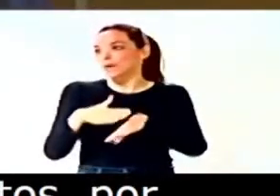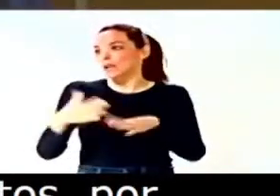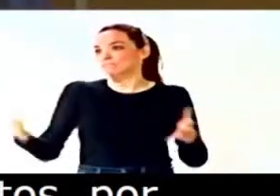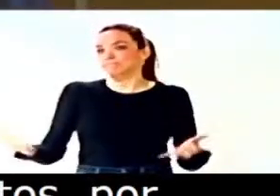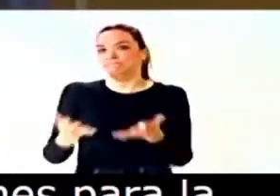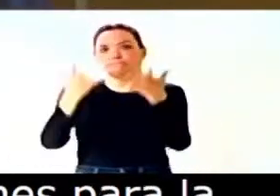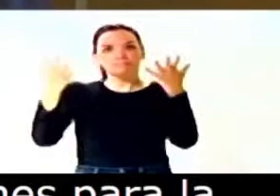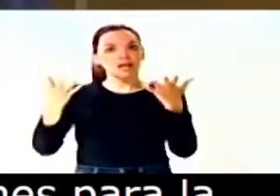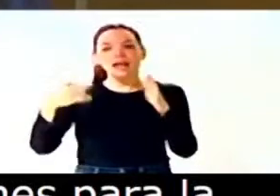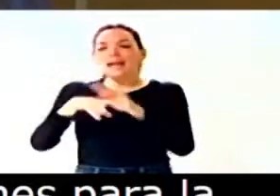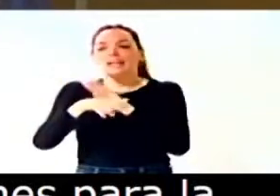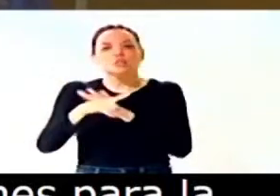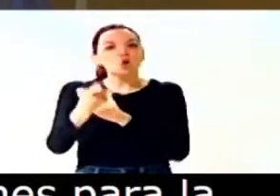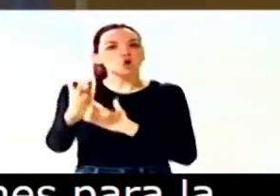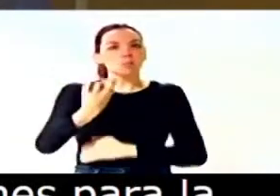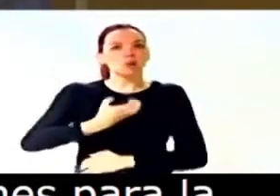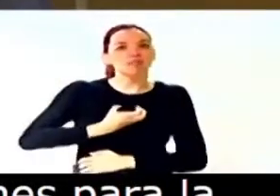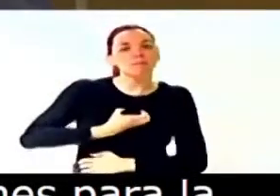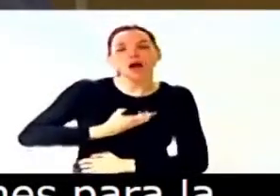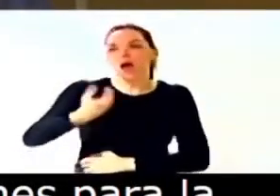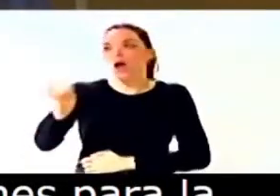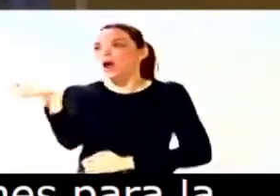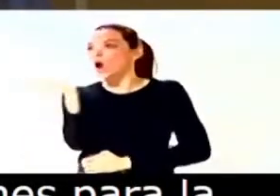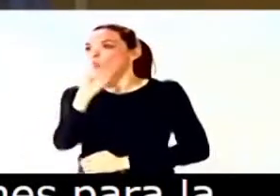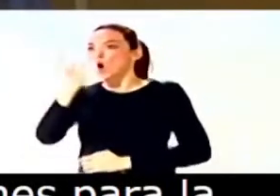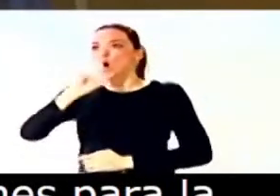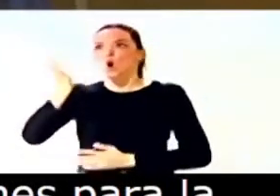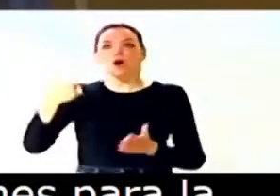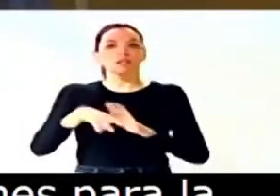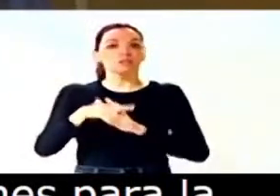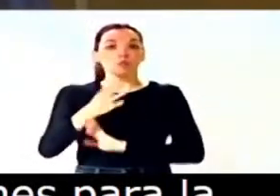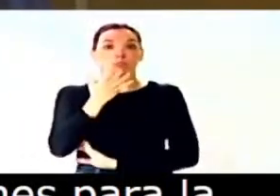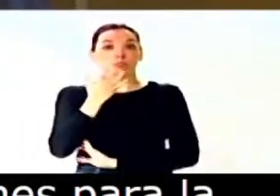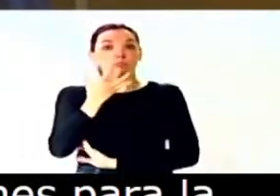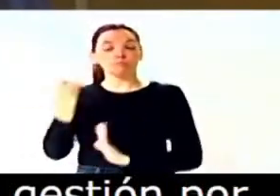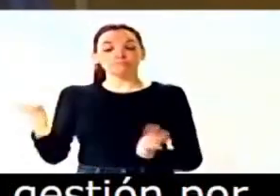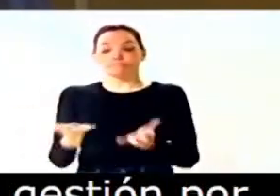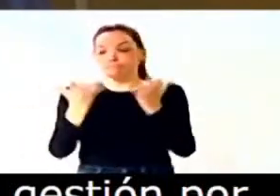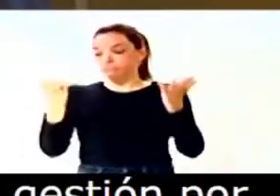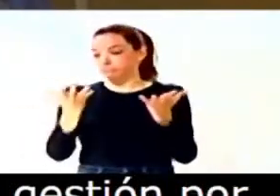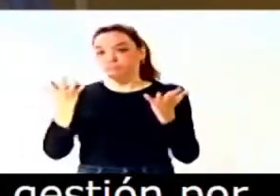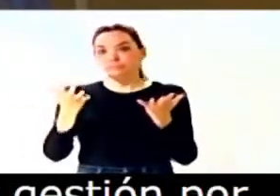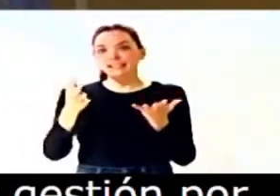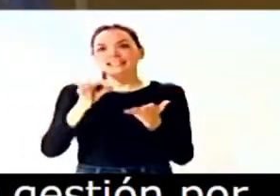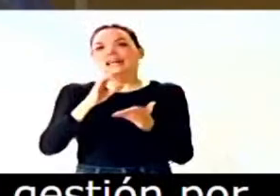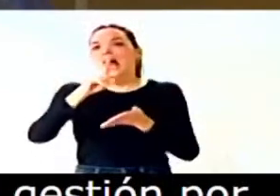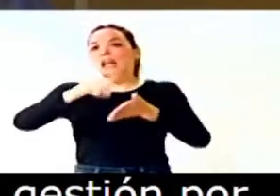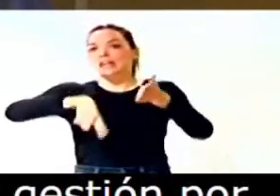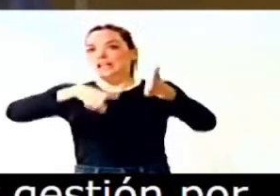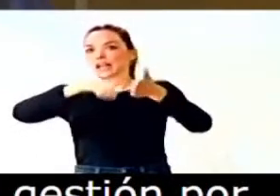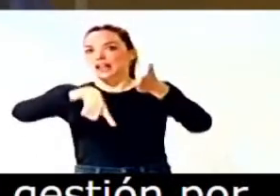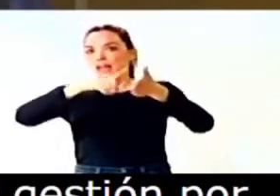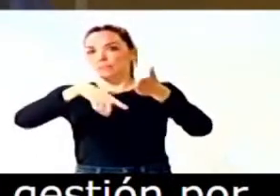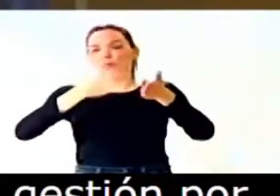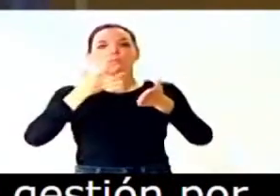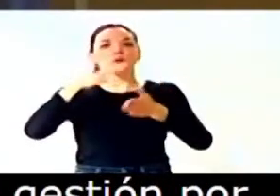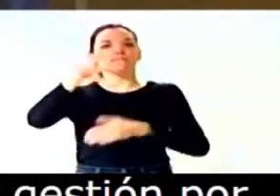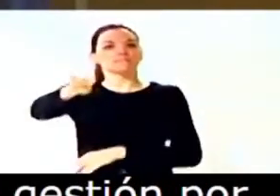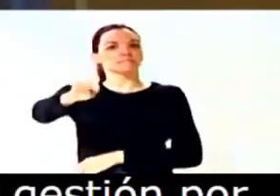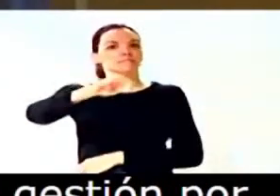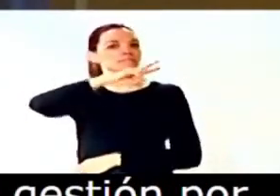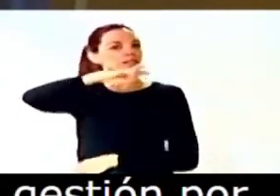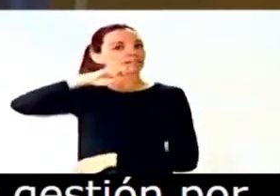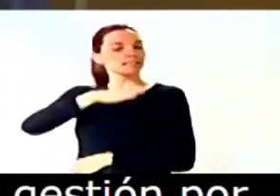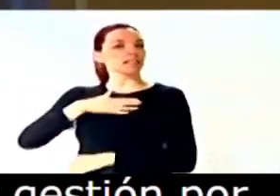gestión de sus servicios municipales, para la gestión, por ejemplo, del alquiler de las pistas deportivas